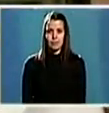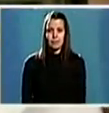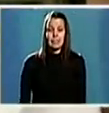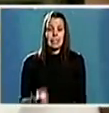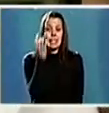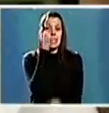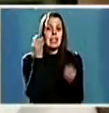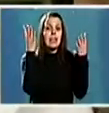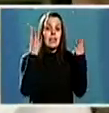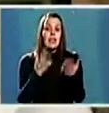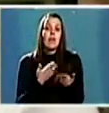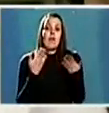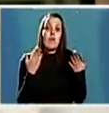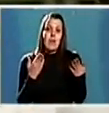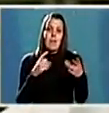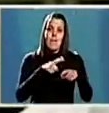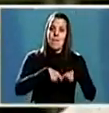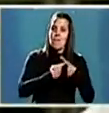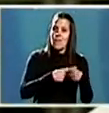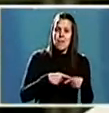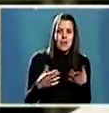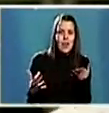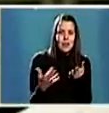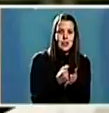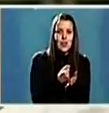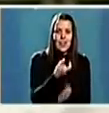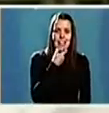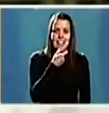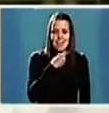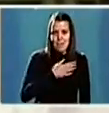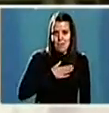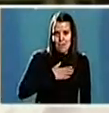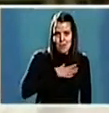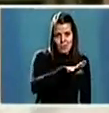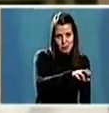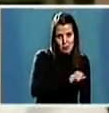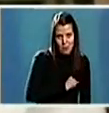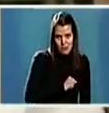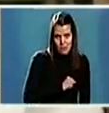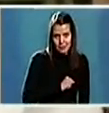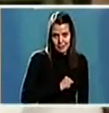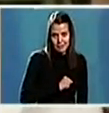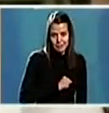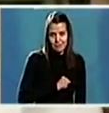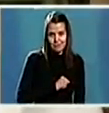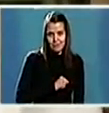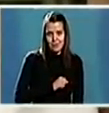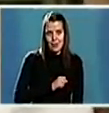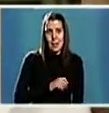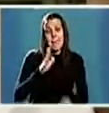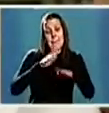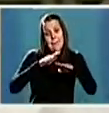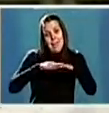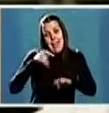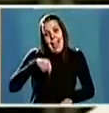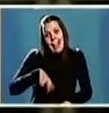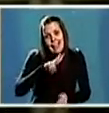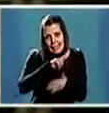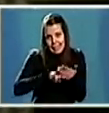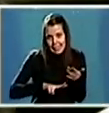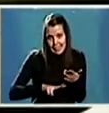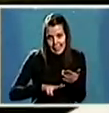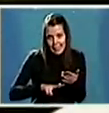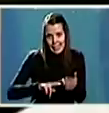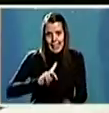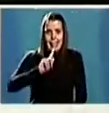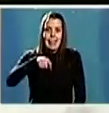Un pouco a idea é que todas as familias teñan un paquete de mariñeiras na casa, polo menos aquí en Galicia e moitas